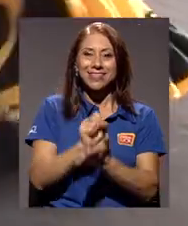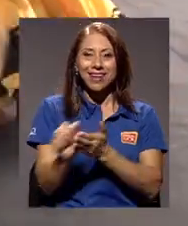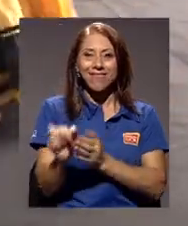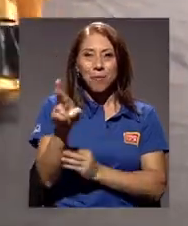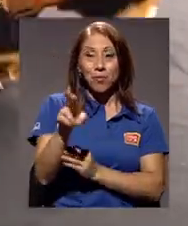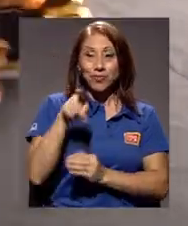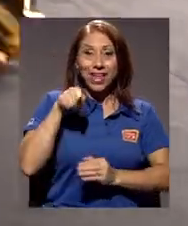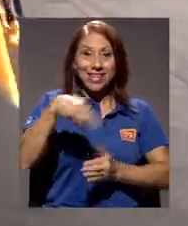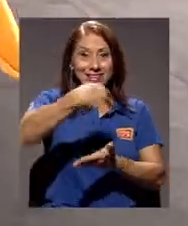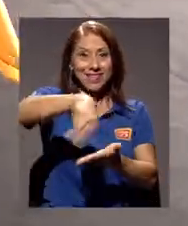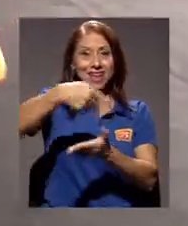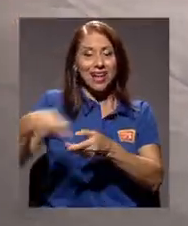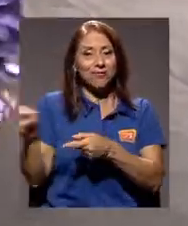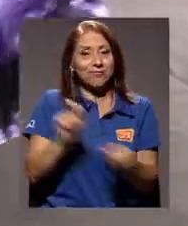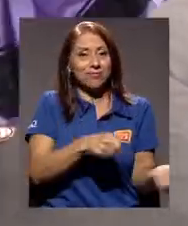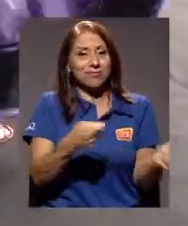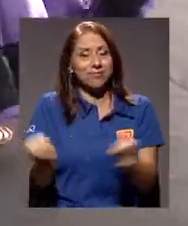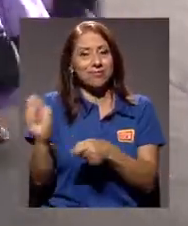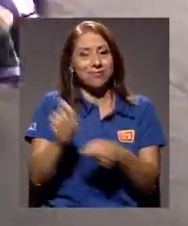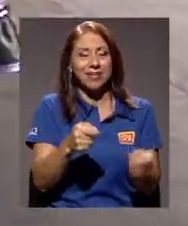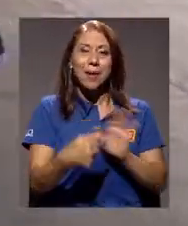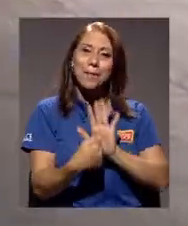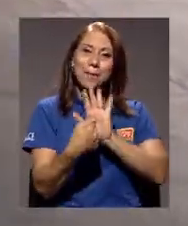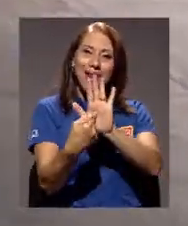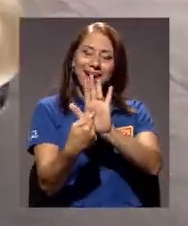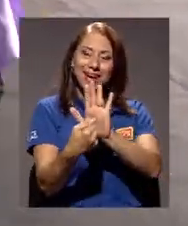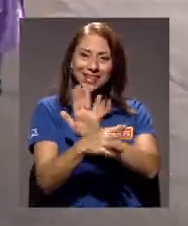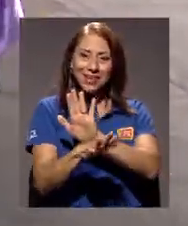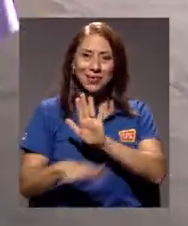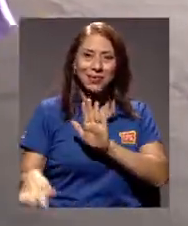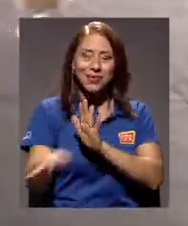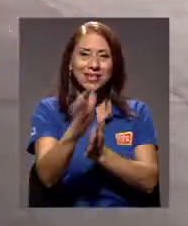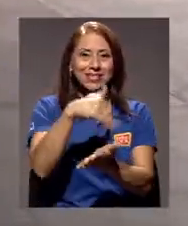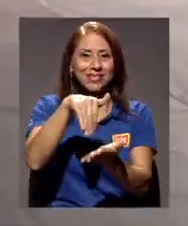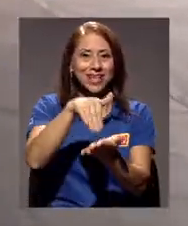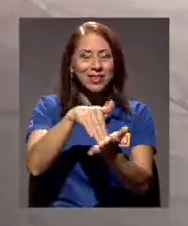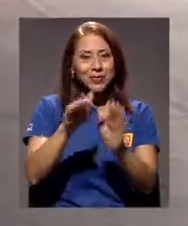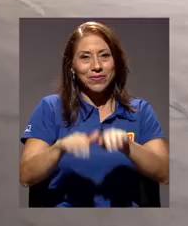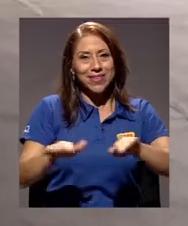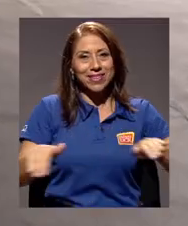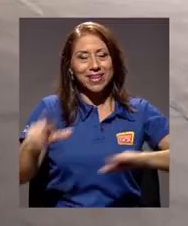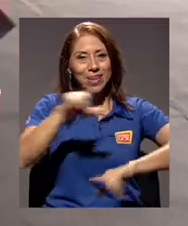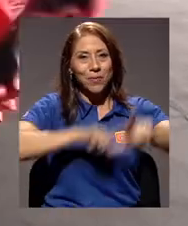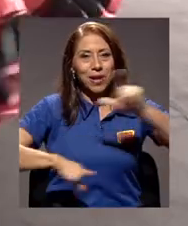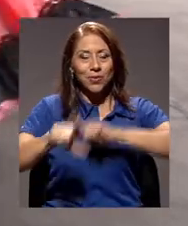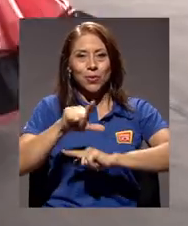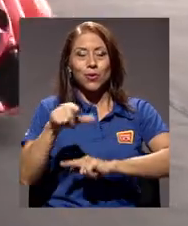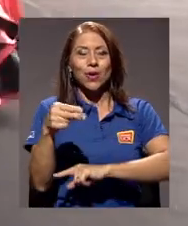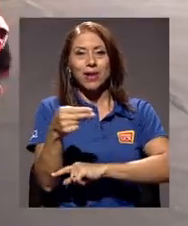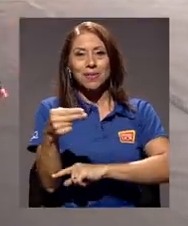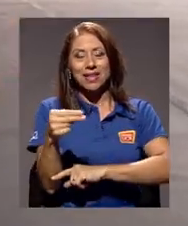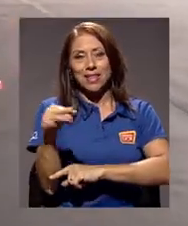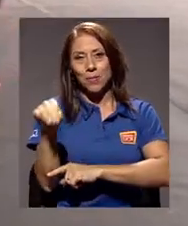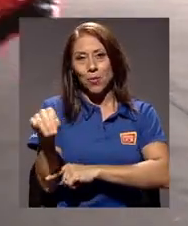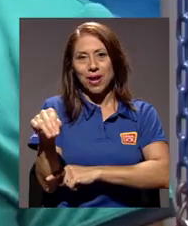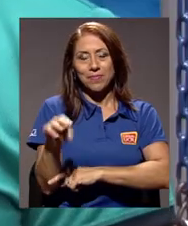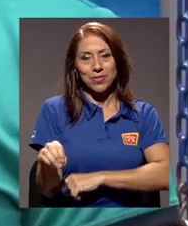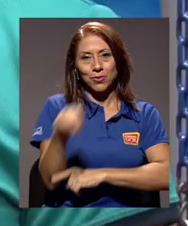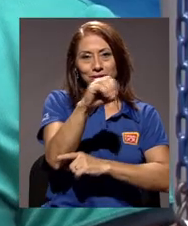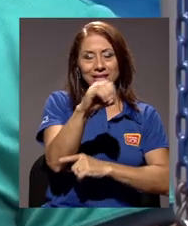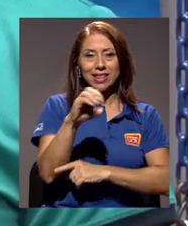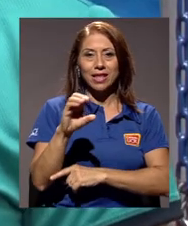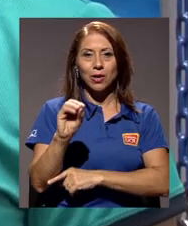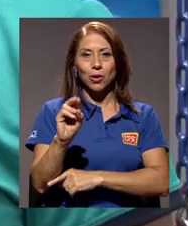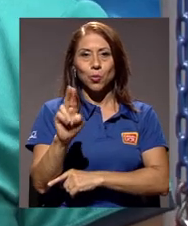presentación folclórica es parte de la proyección artística del Centro Infantil Laboratorio Hermelinda Mora de la sede de Occidente de la UCR. Y